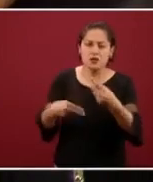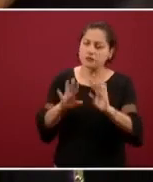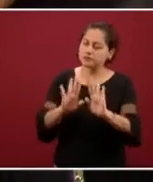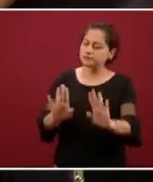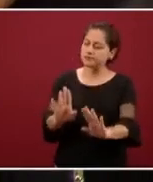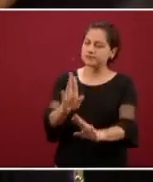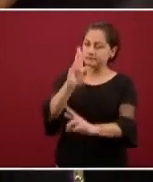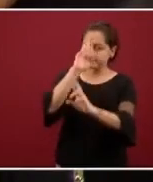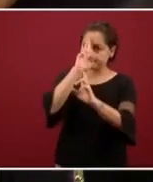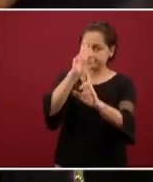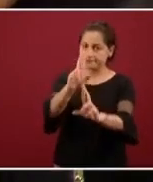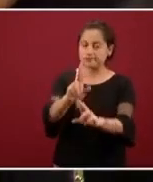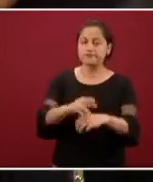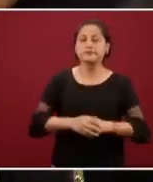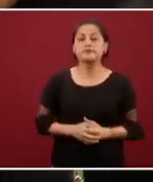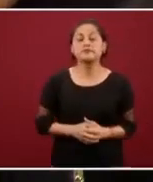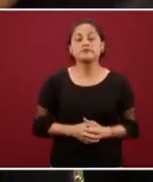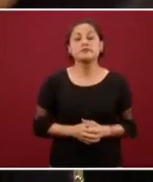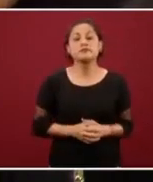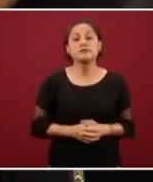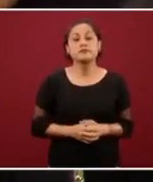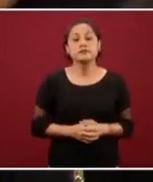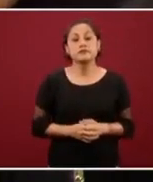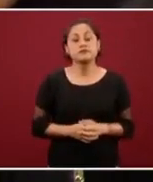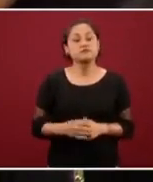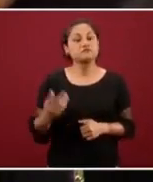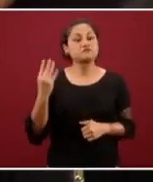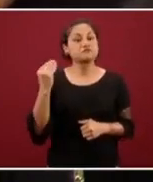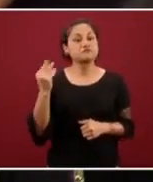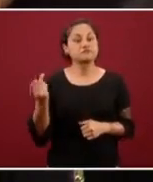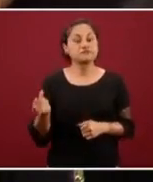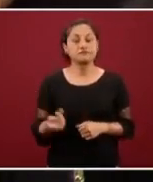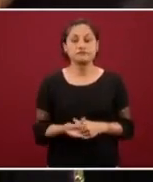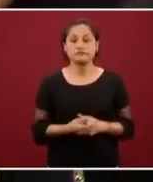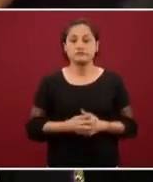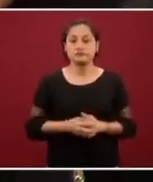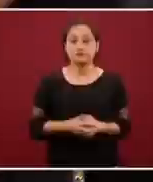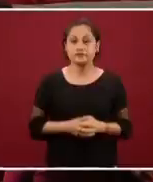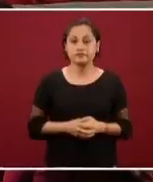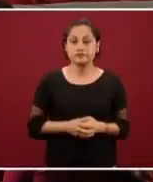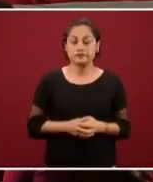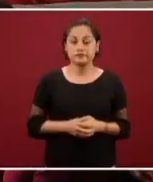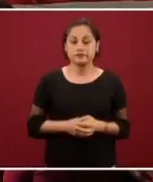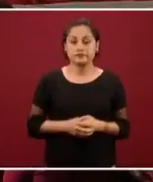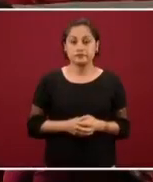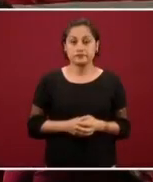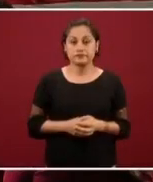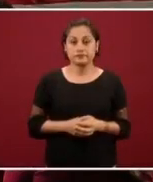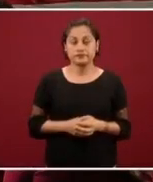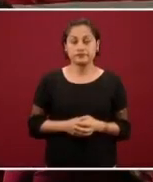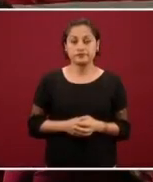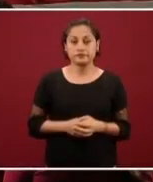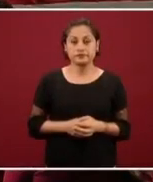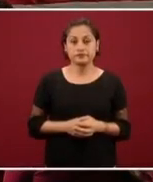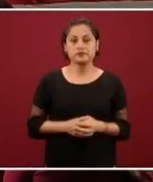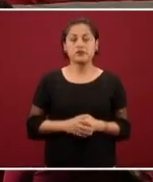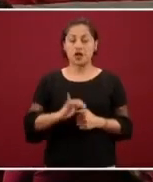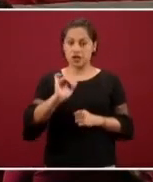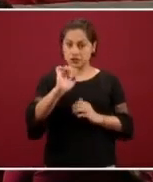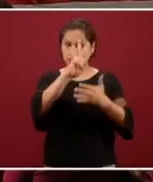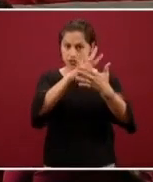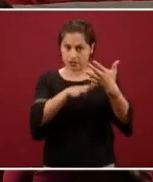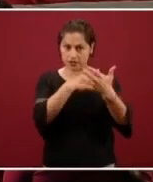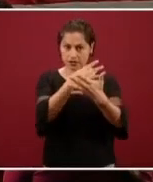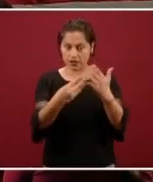sean menores de un año van a poner 0, no se podría especificar los meses, por ejemplo. En específico en la tabla se maneja de esa forma,